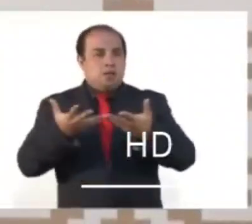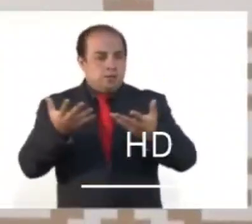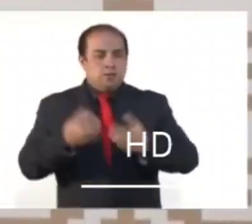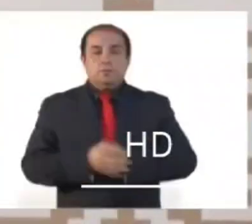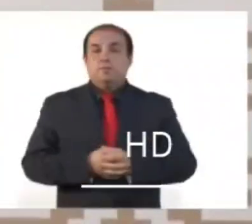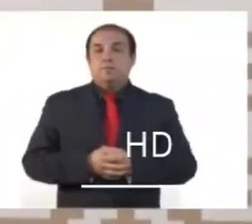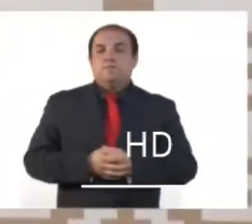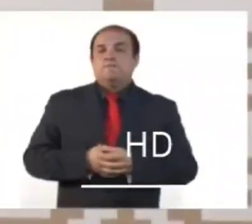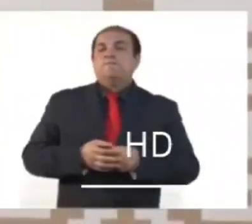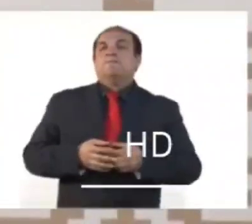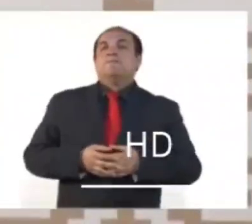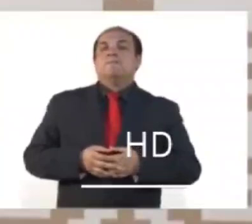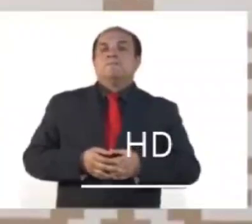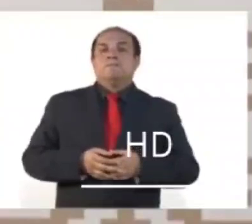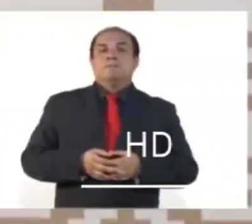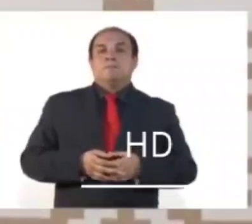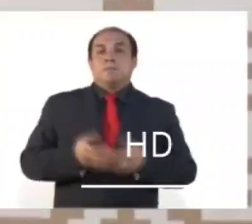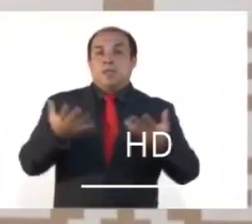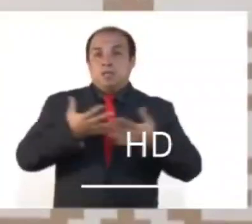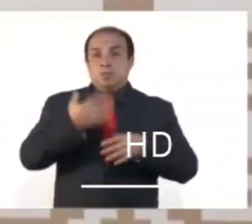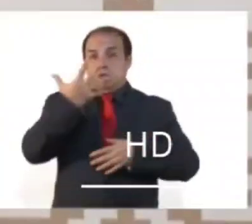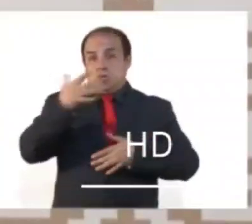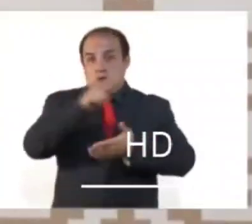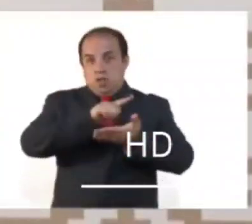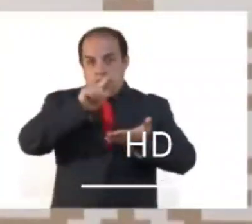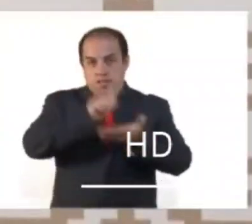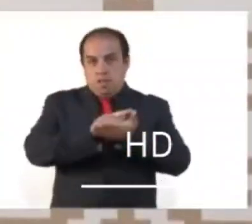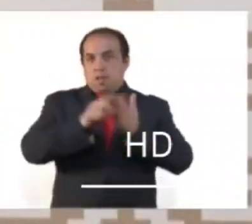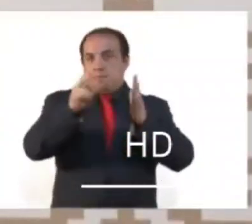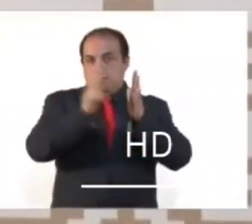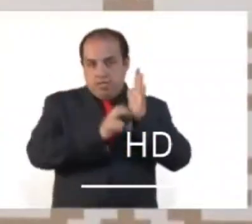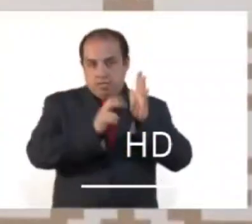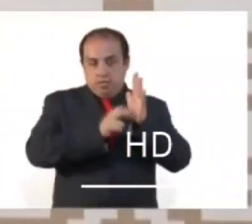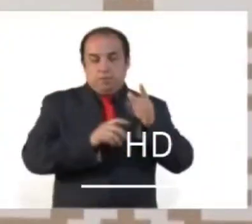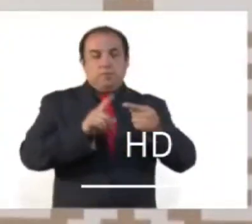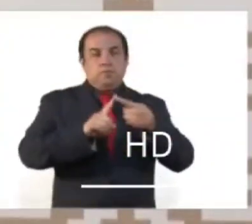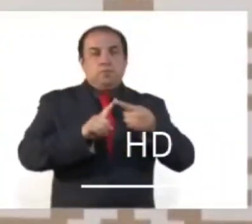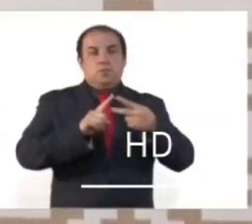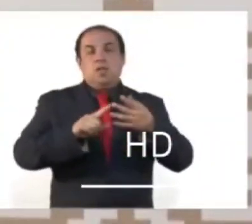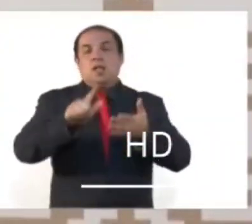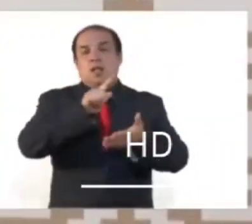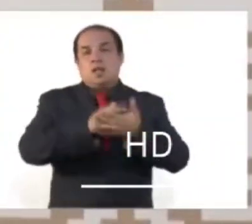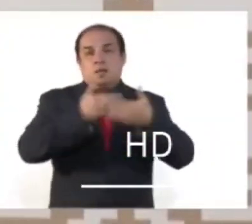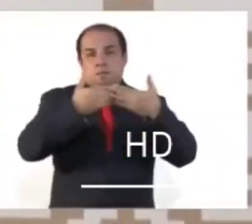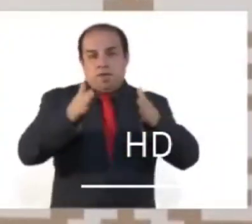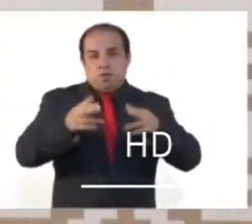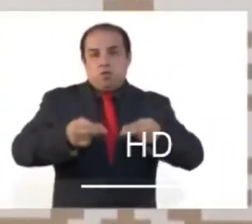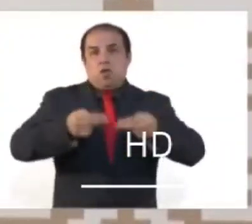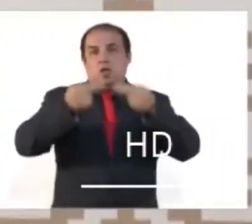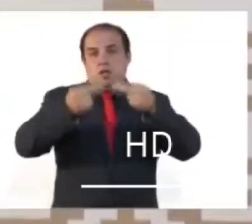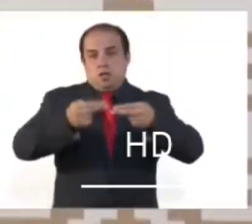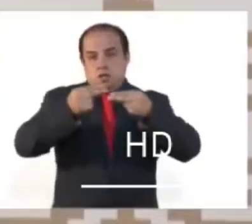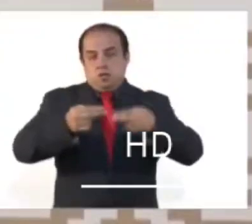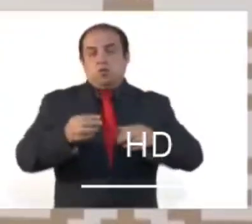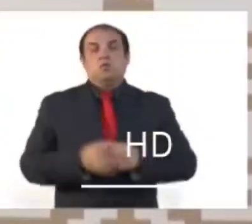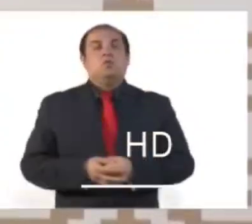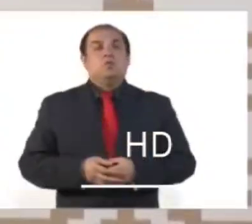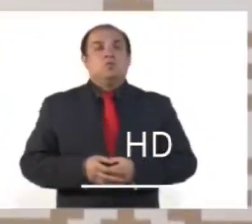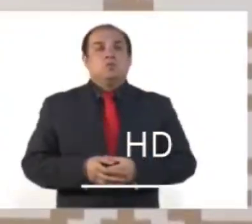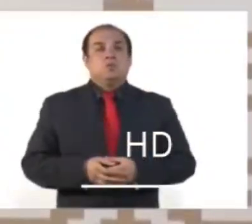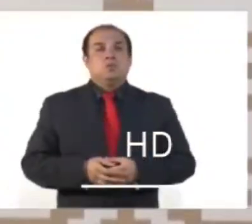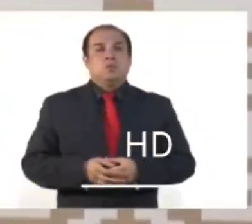hicimos? Reformamos 5 leyes. Las leyes de apertura de establecimientos